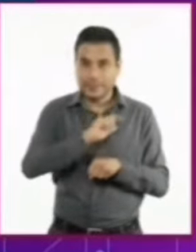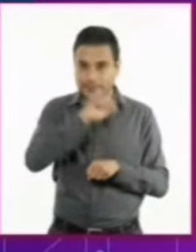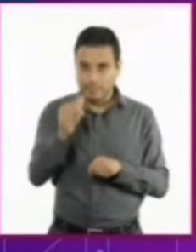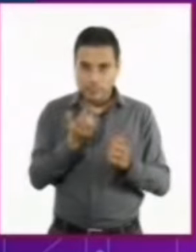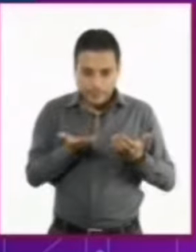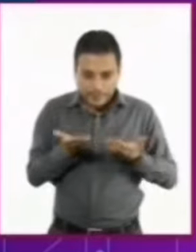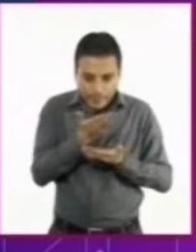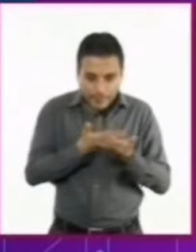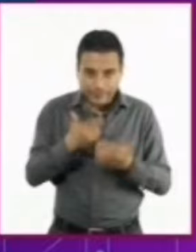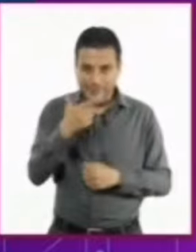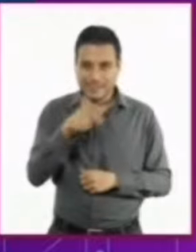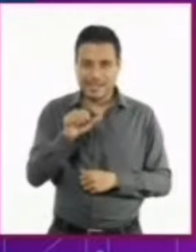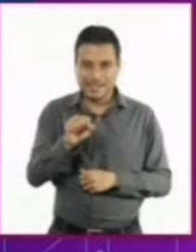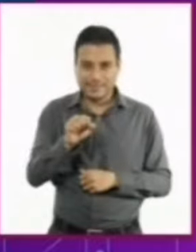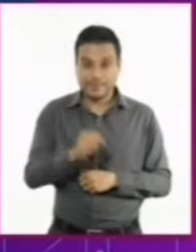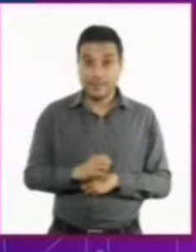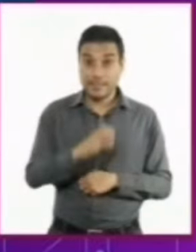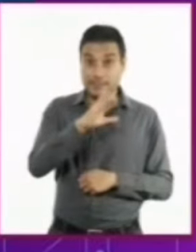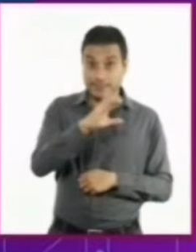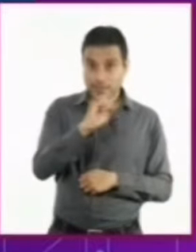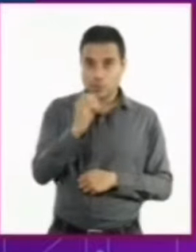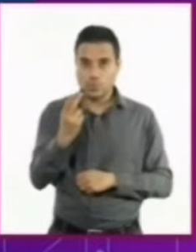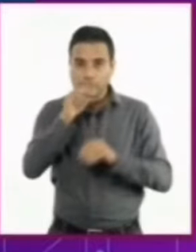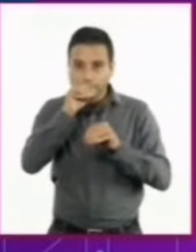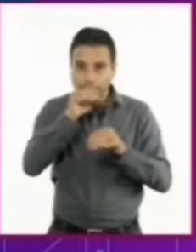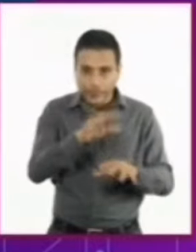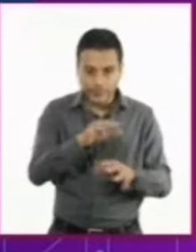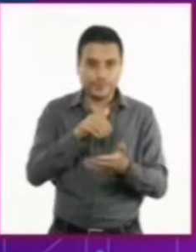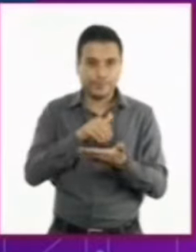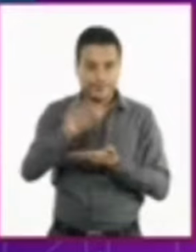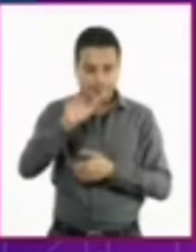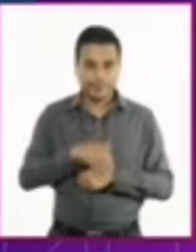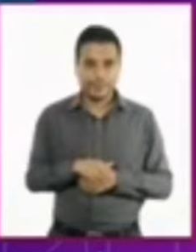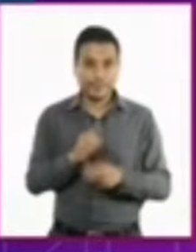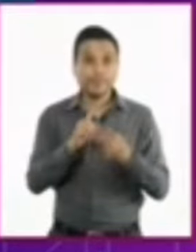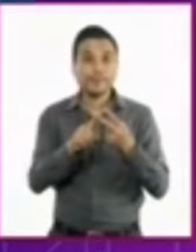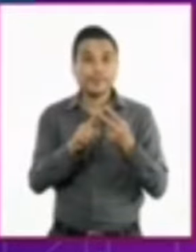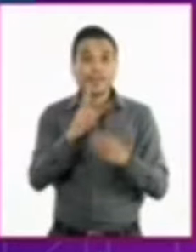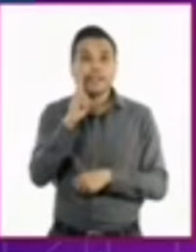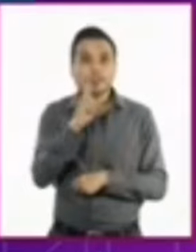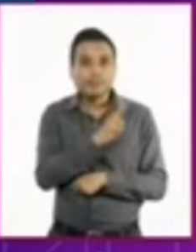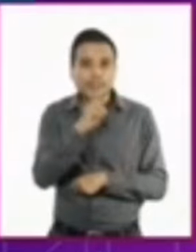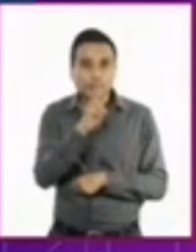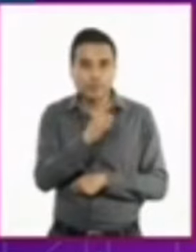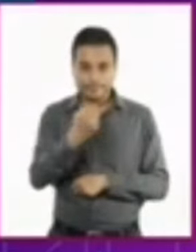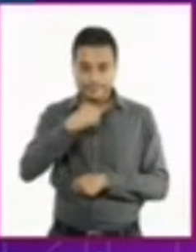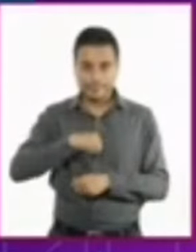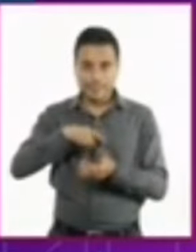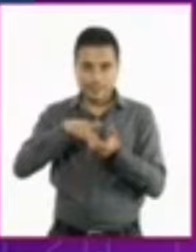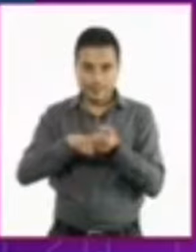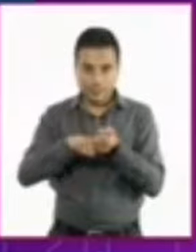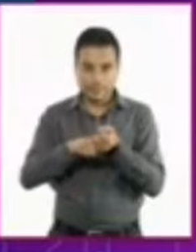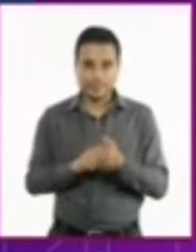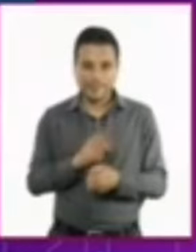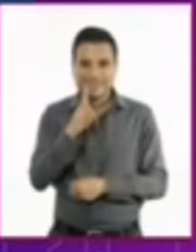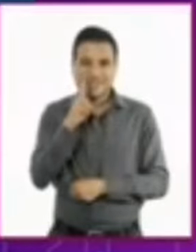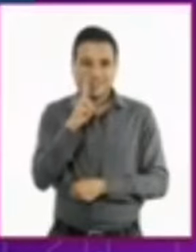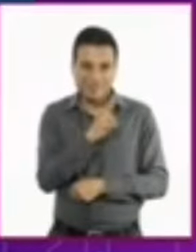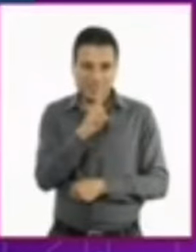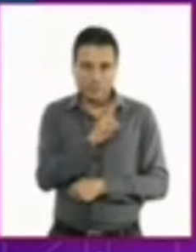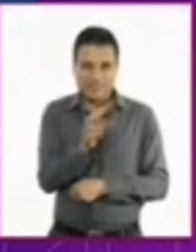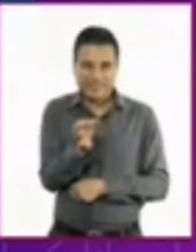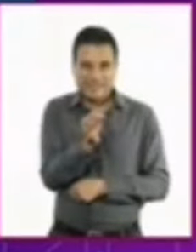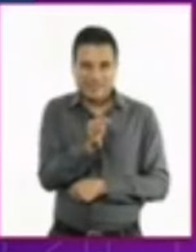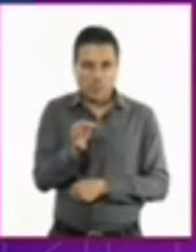intercambio gaseoso y la expulsión de dióxido de carbono. Por otro lado, está la respiración interna, también llamada respiración